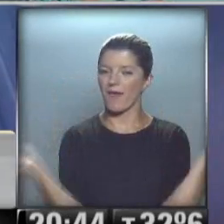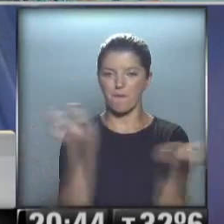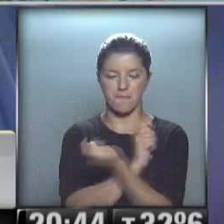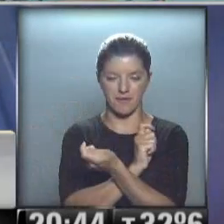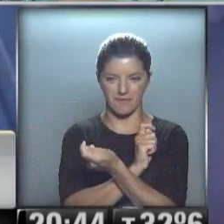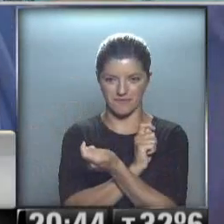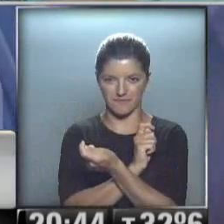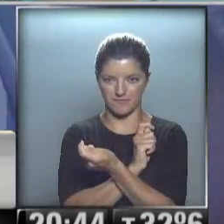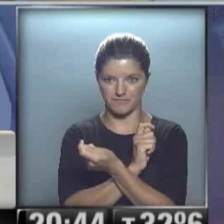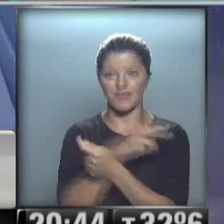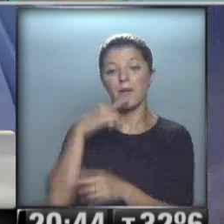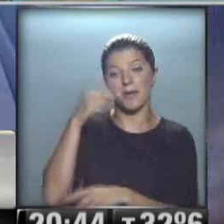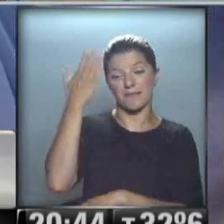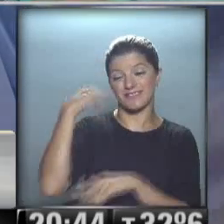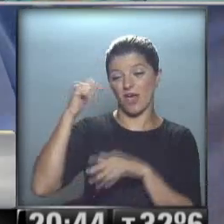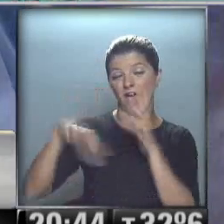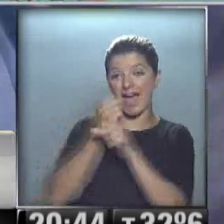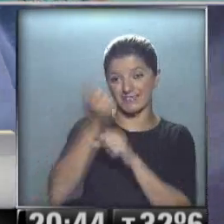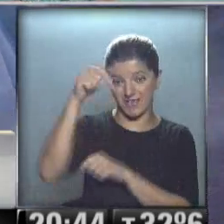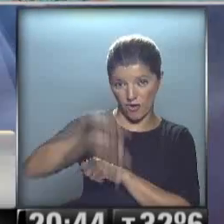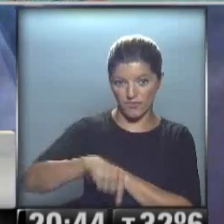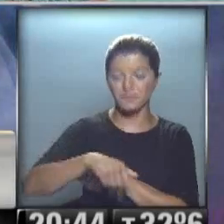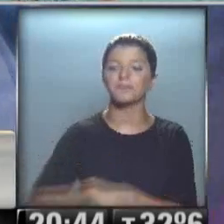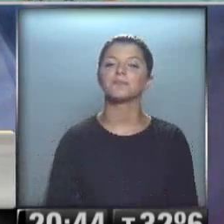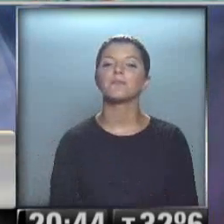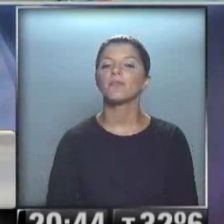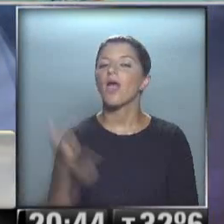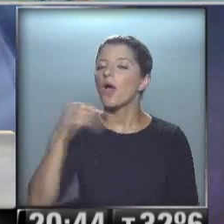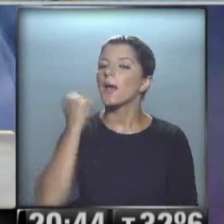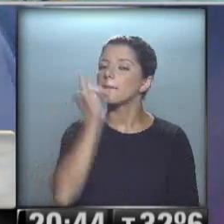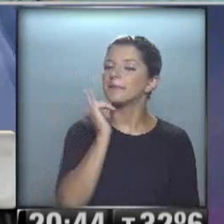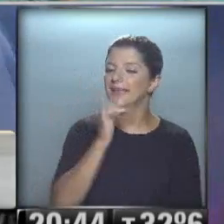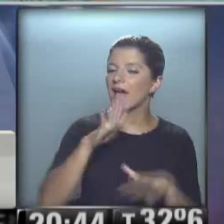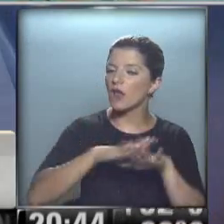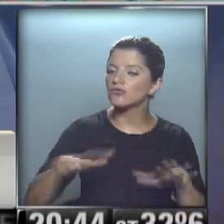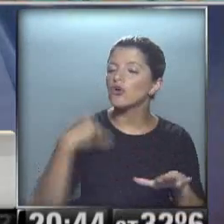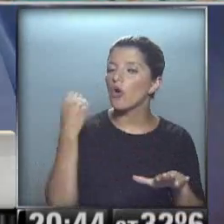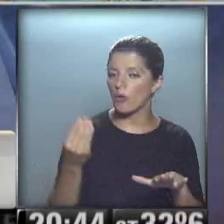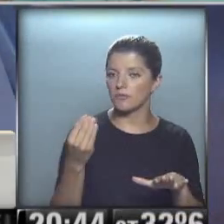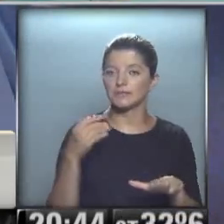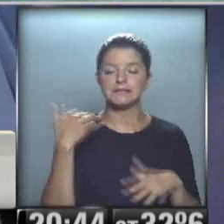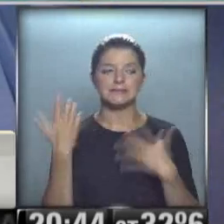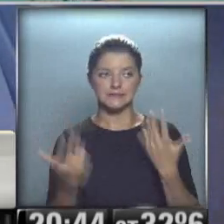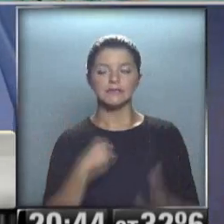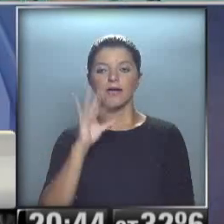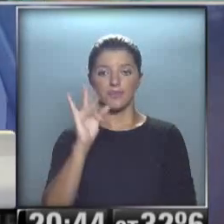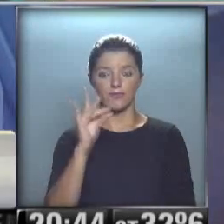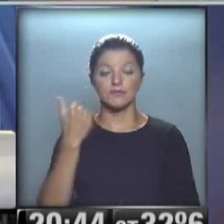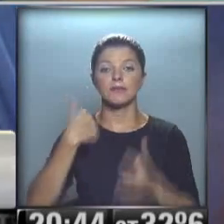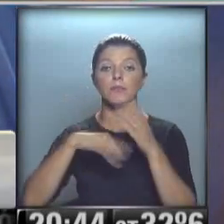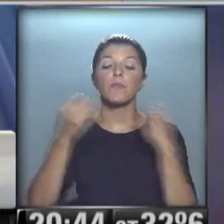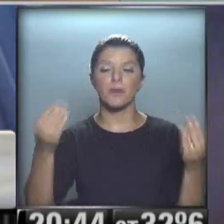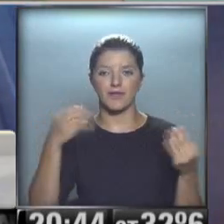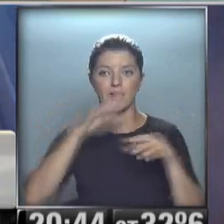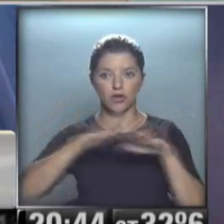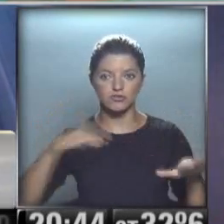al que teníamos hasta el viernes o hasta ayer. ¿Cómo se les explica lo que está pasando a los chicos, a los alumnos? Ay, no es nada fácil, sobre todo porque los chicos